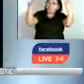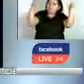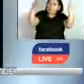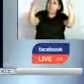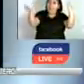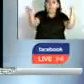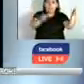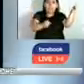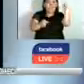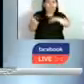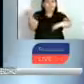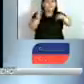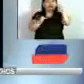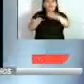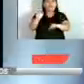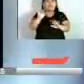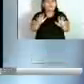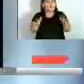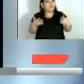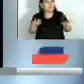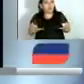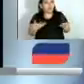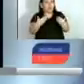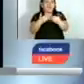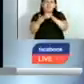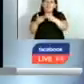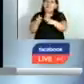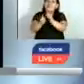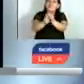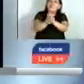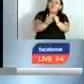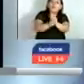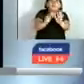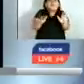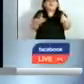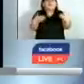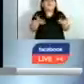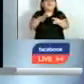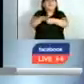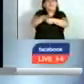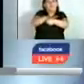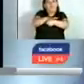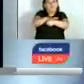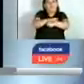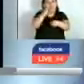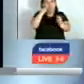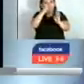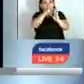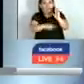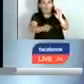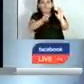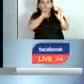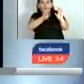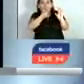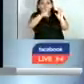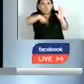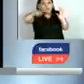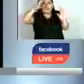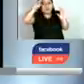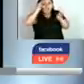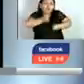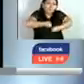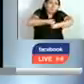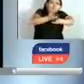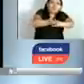de los salvadoreños en las elecciones, a pesar de los múltiples desafíos que plantea la pandemia de COVID-19. Estos resultados representan las voces del pueblo